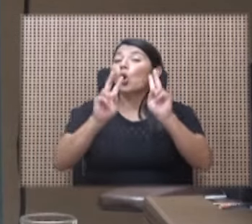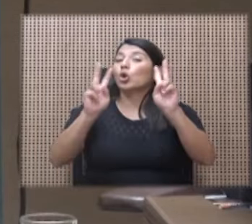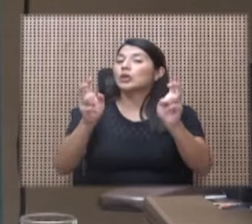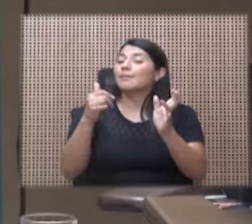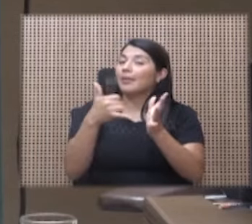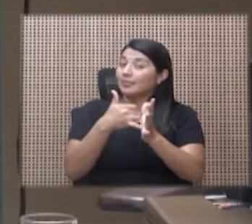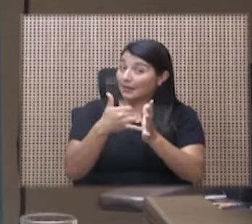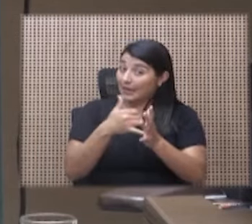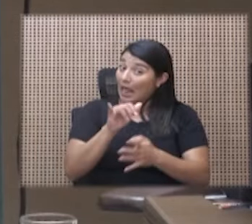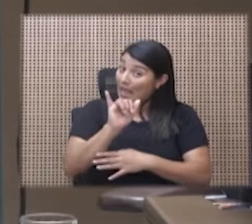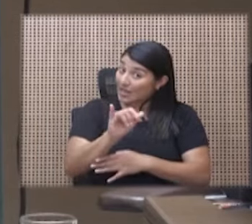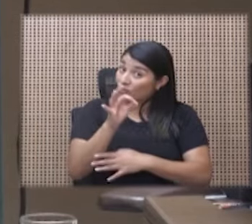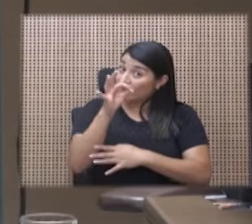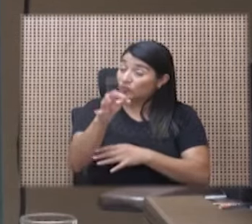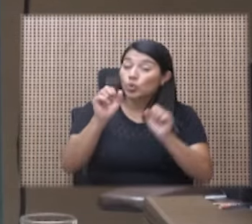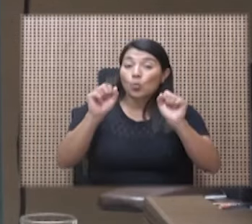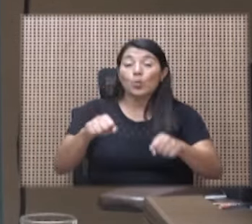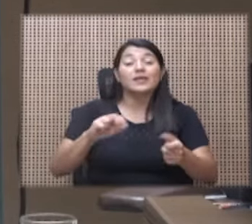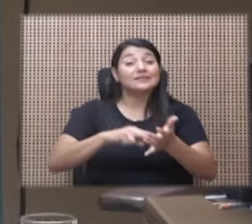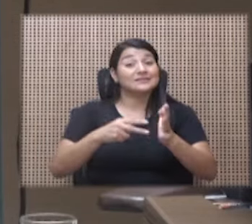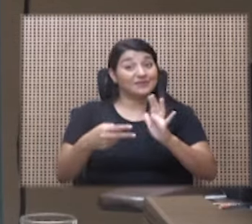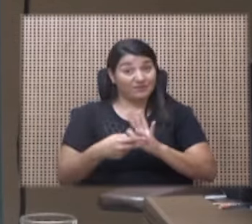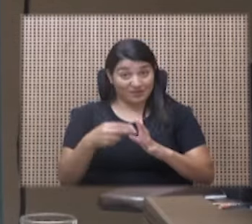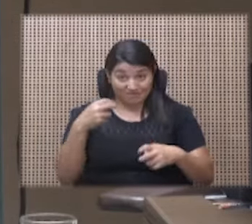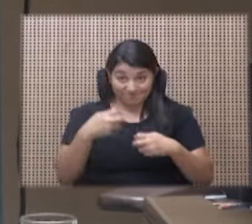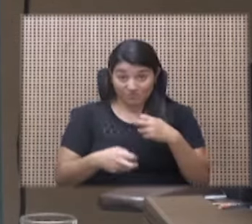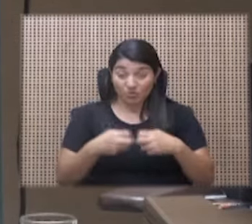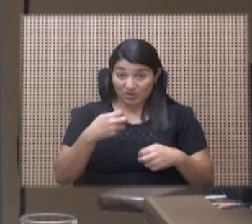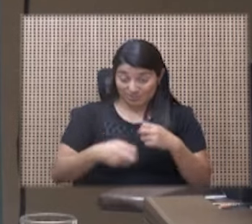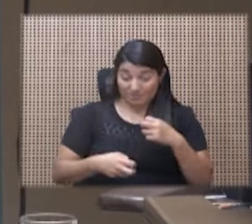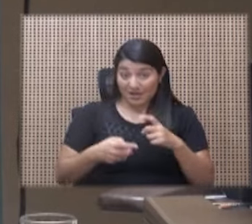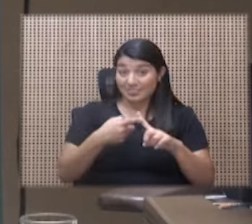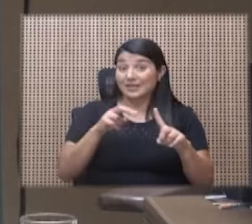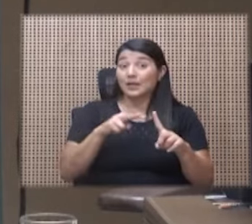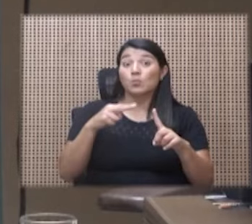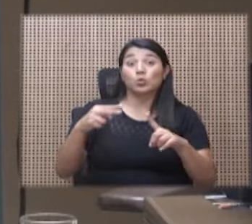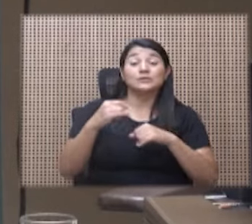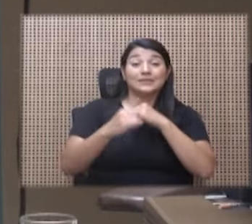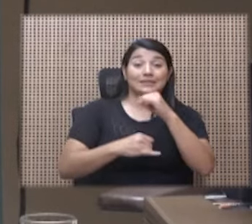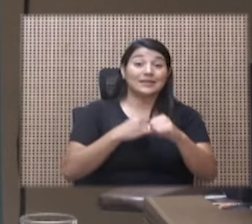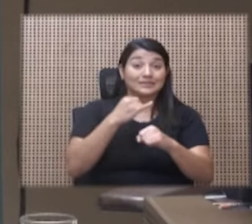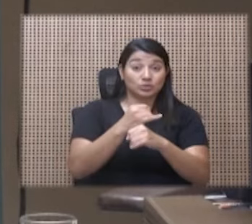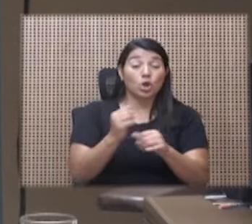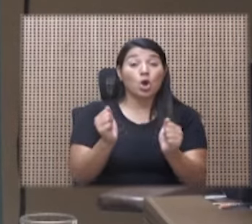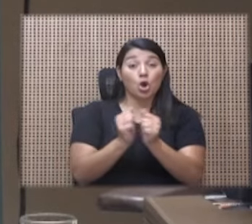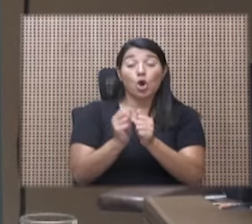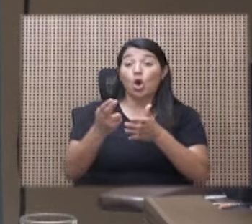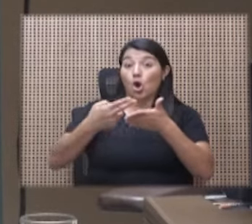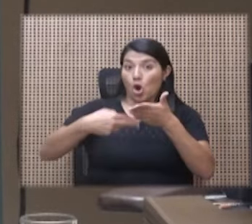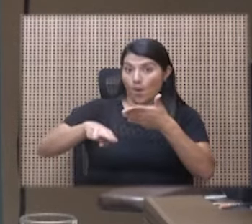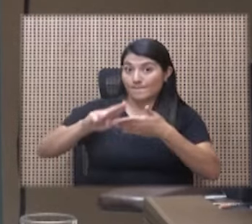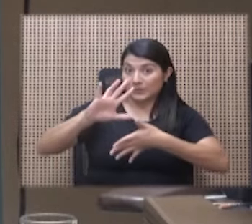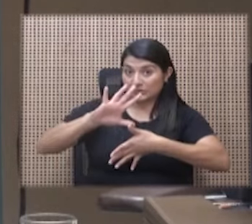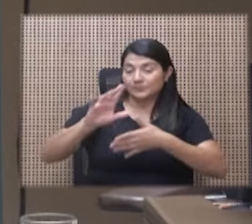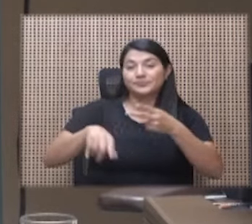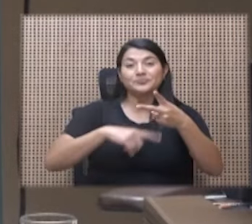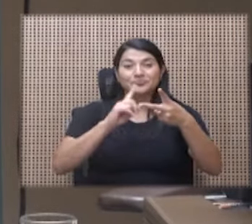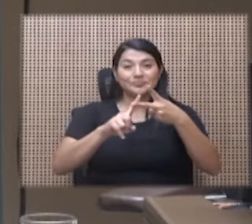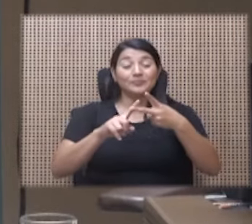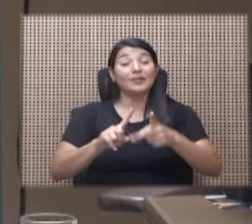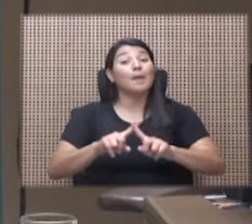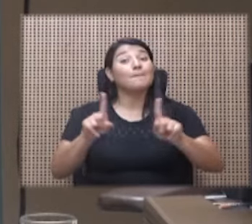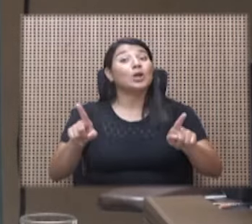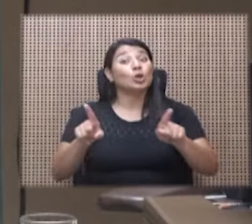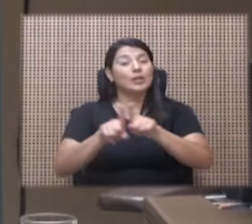podrían traer responsabilidad no solo a niveles internacionales con la convención sino que el estado de Costa